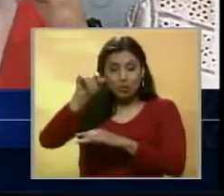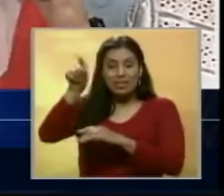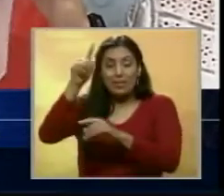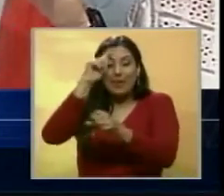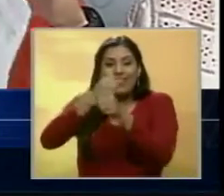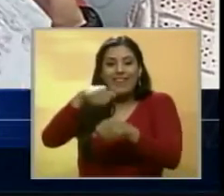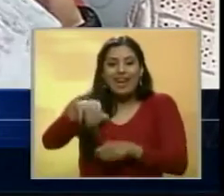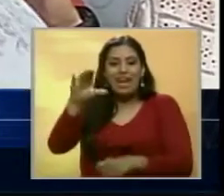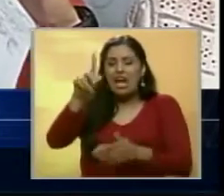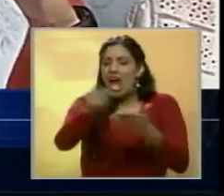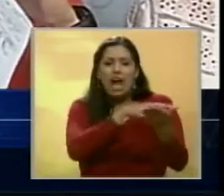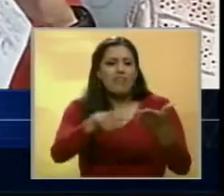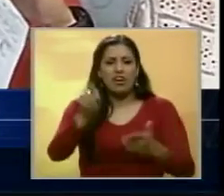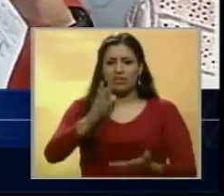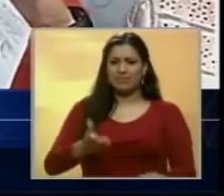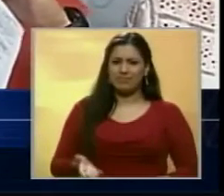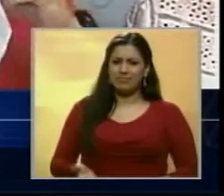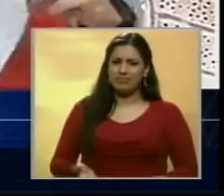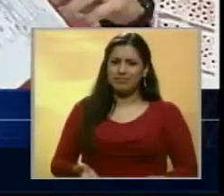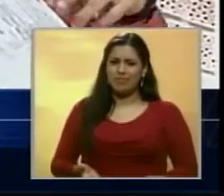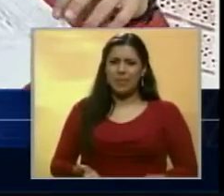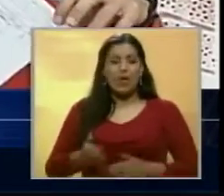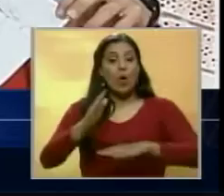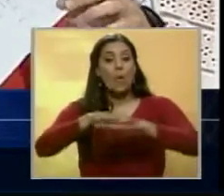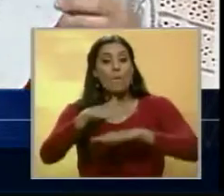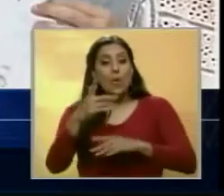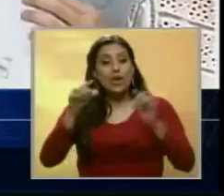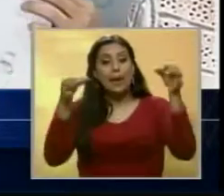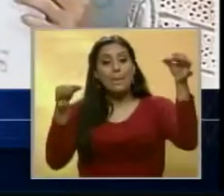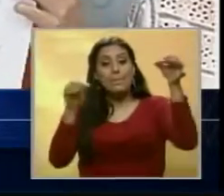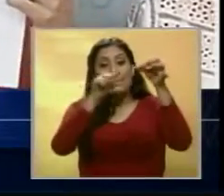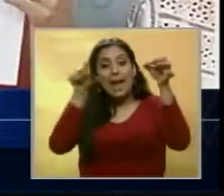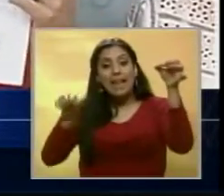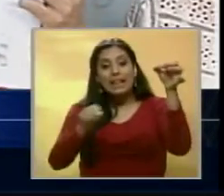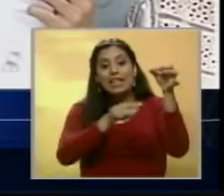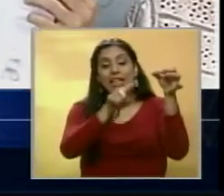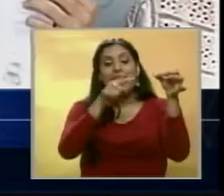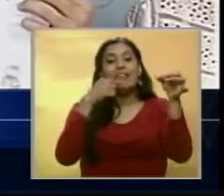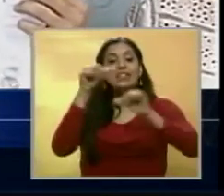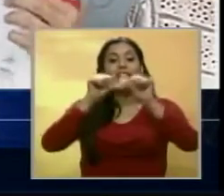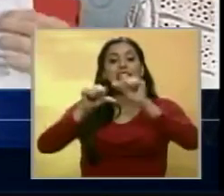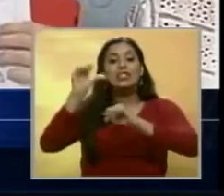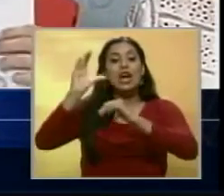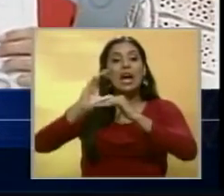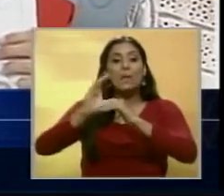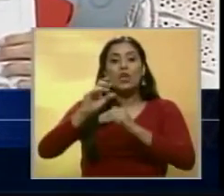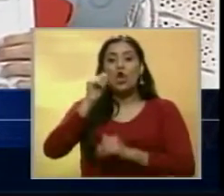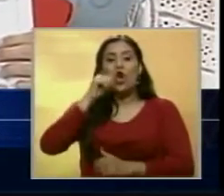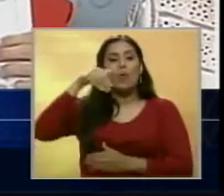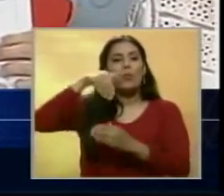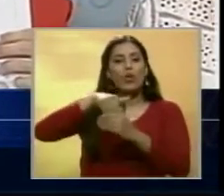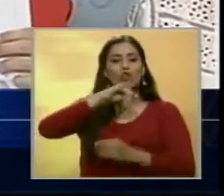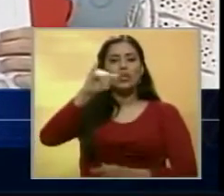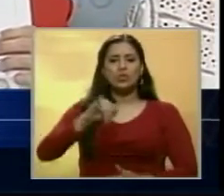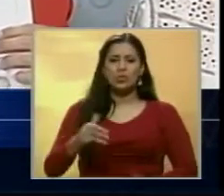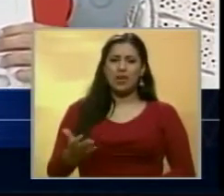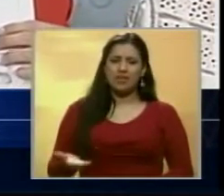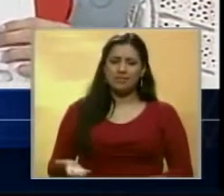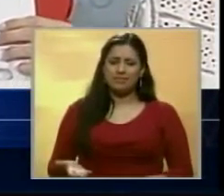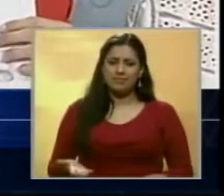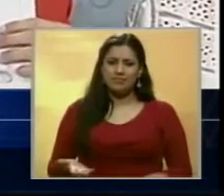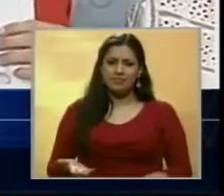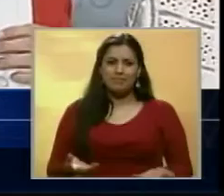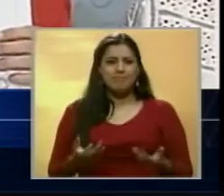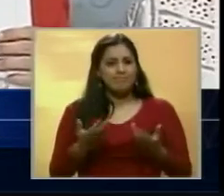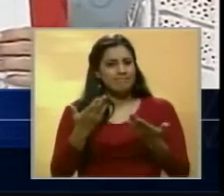Bueno, le invalidaron su firma, porque la planilla dice arriba Distrito Capital y él vota en el estado Zulia.